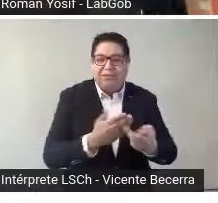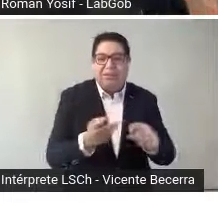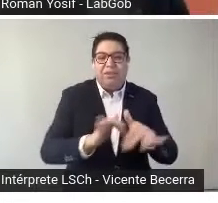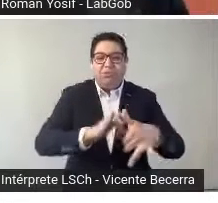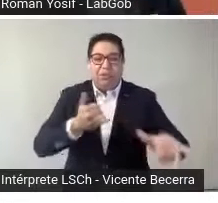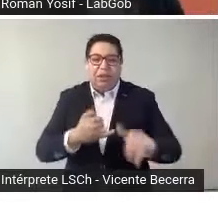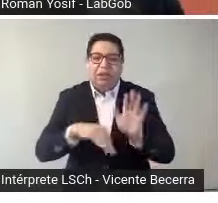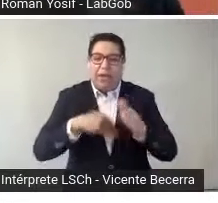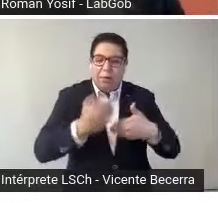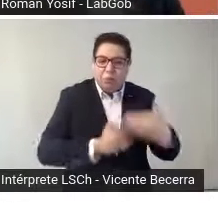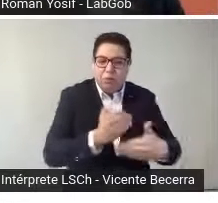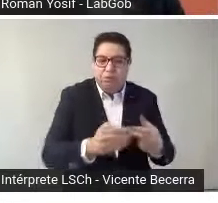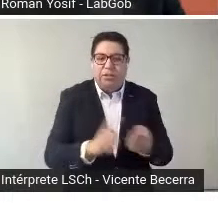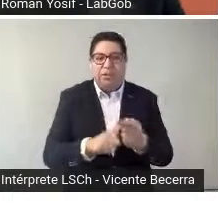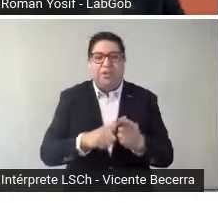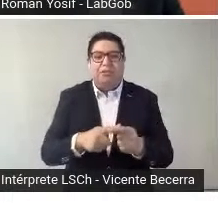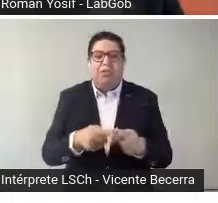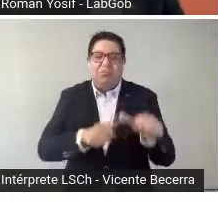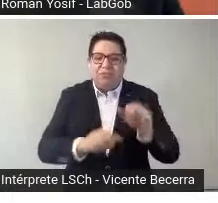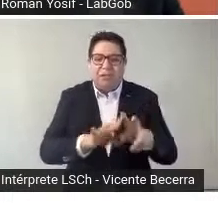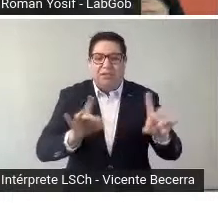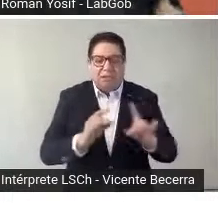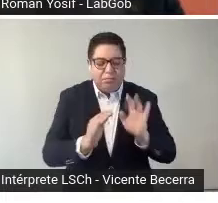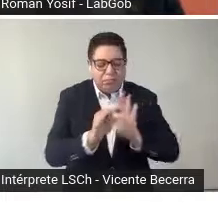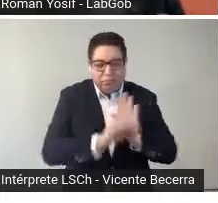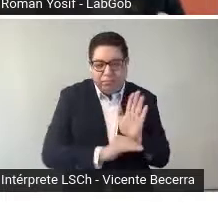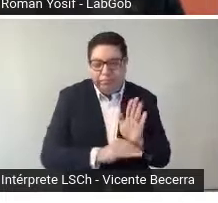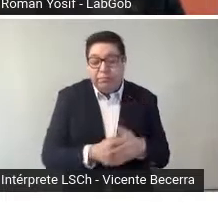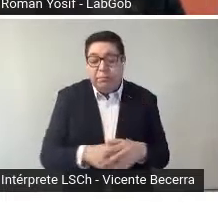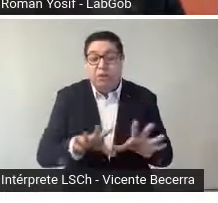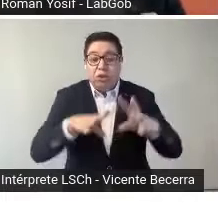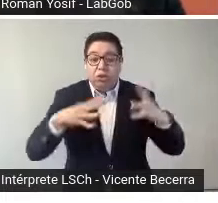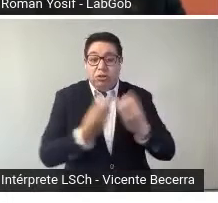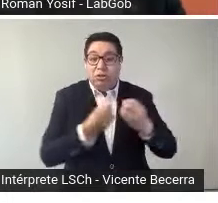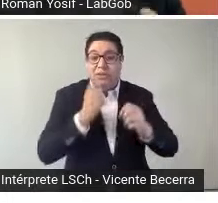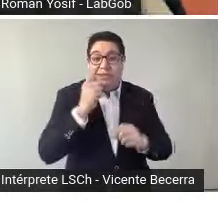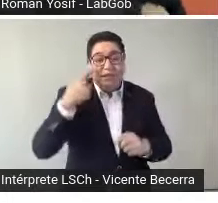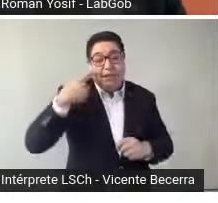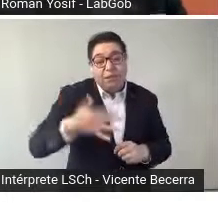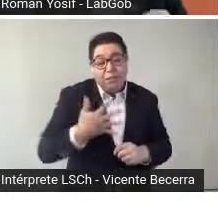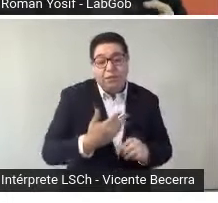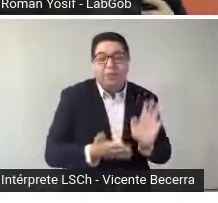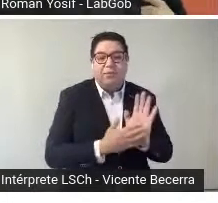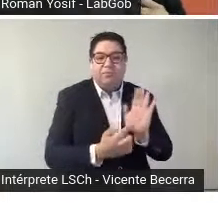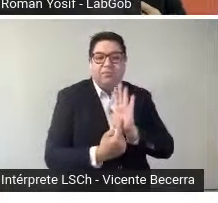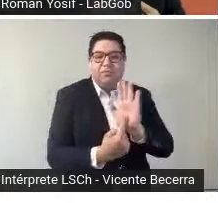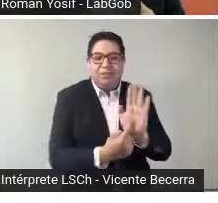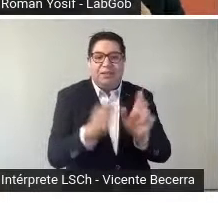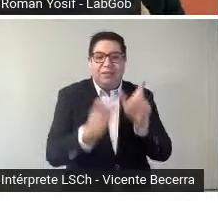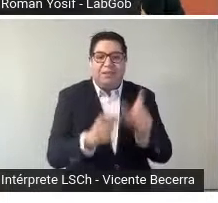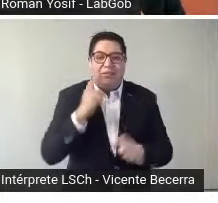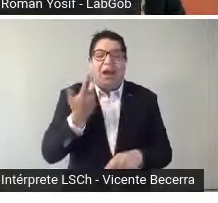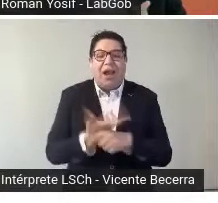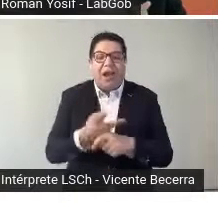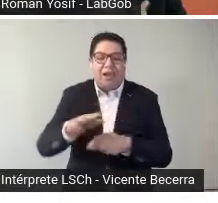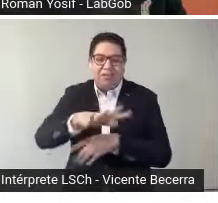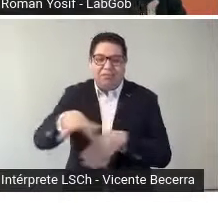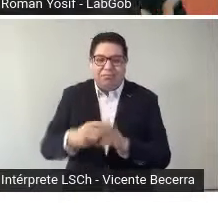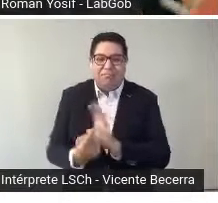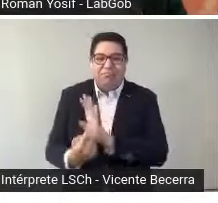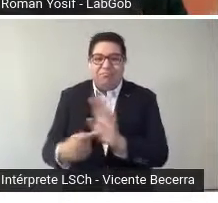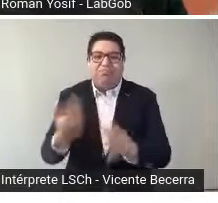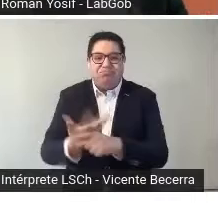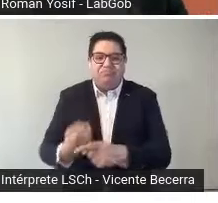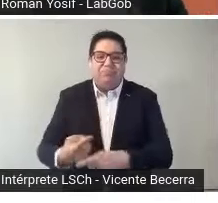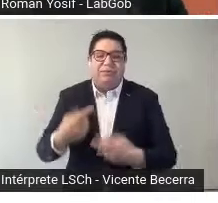procesos, la ciencia de comportamiento. ¿Para qué? Para poder visibilizar que la innovación pública tiene impacto y entender que esto tiene que